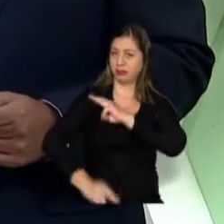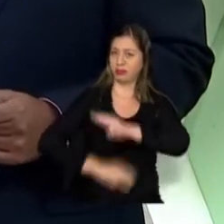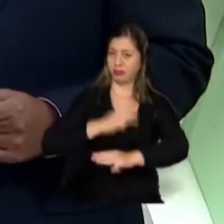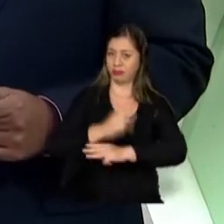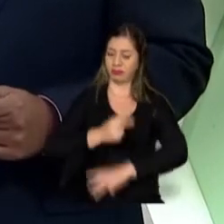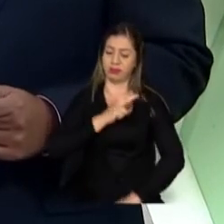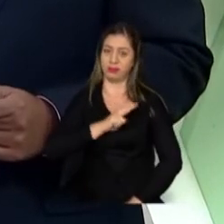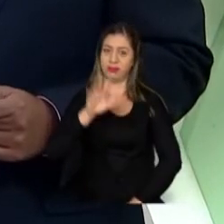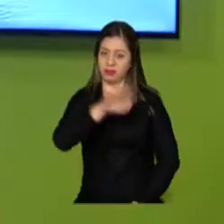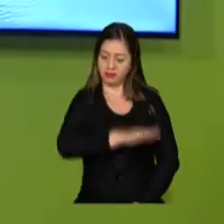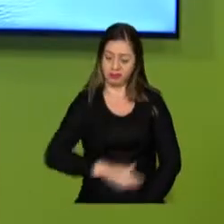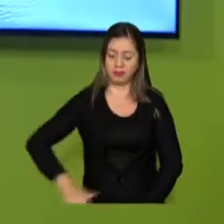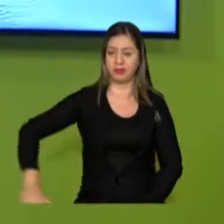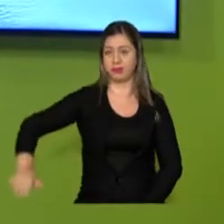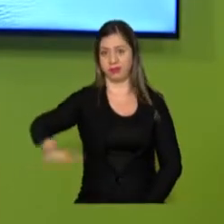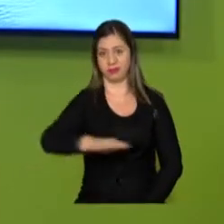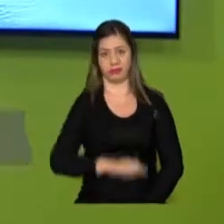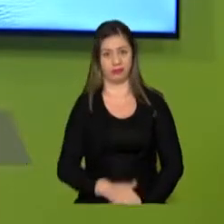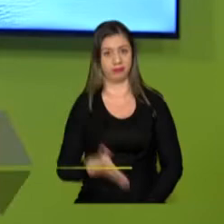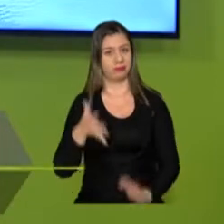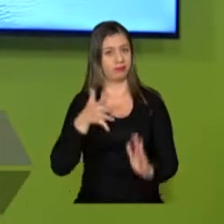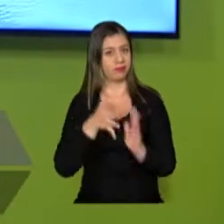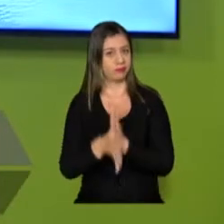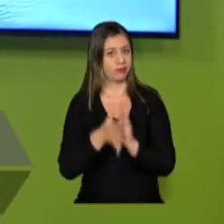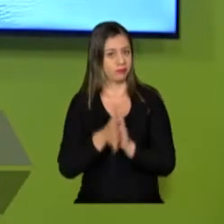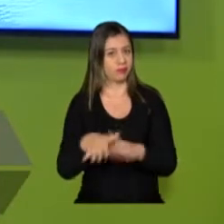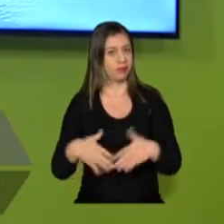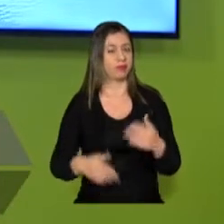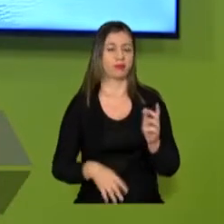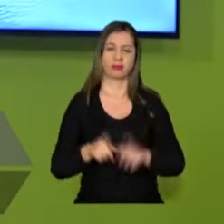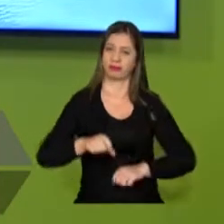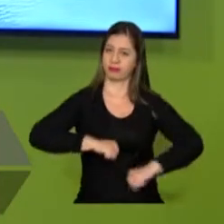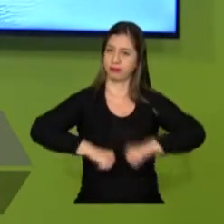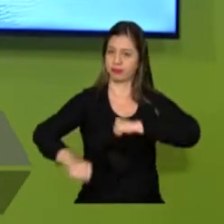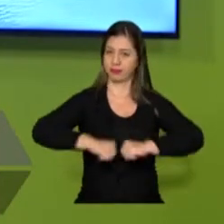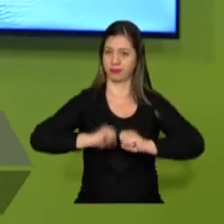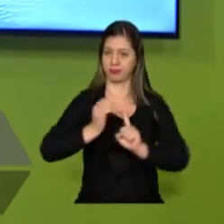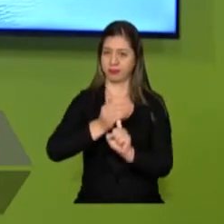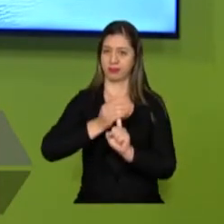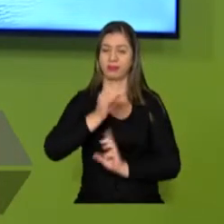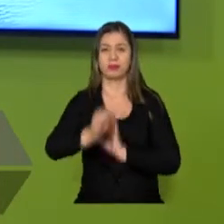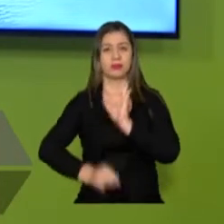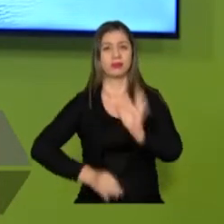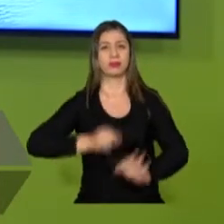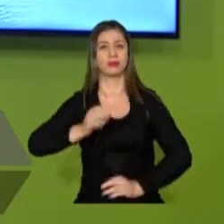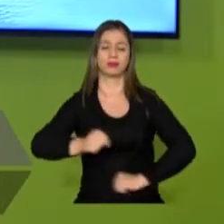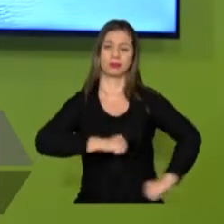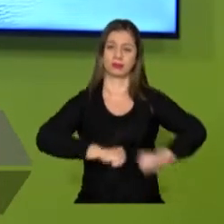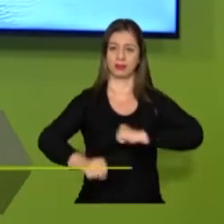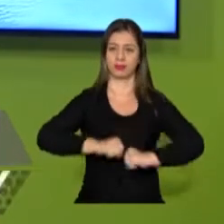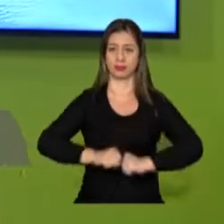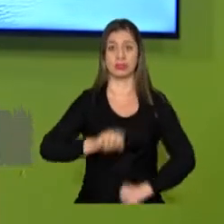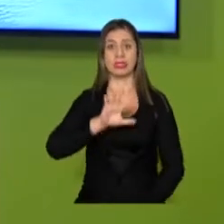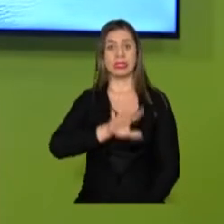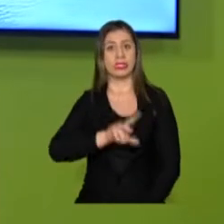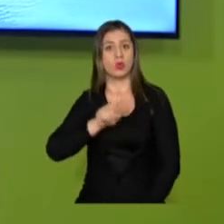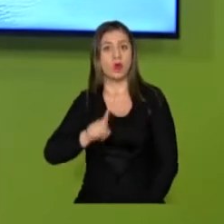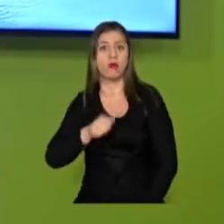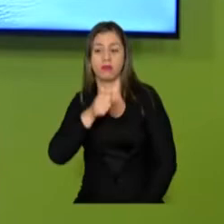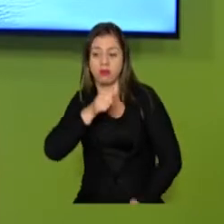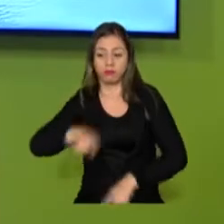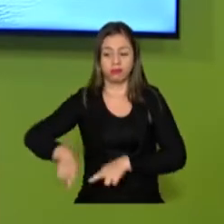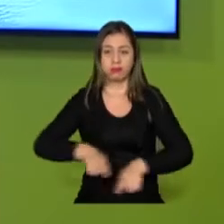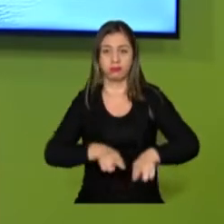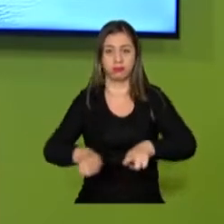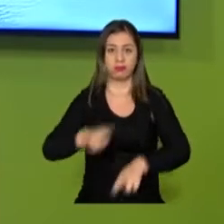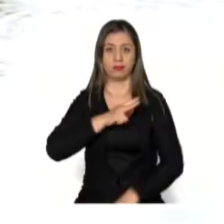el Valle del Cauca. En la siguiente nota les contamos algunas acciones de conservación que se han venido adelantando en 51 humedales del